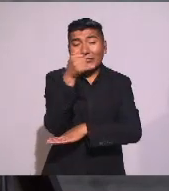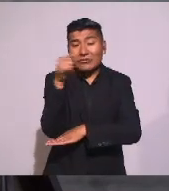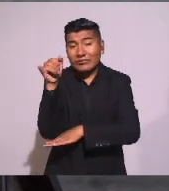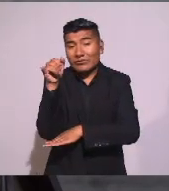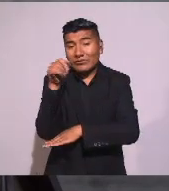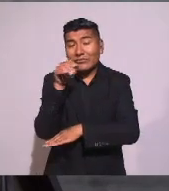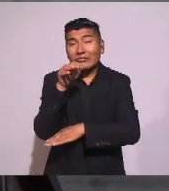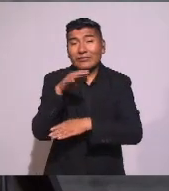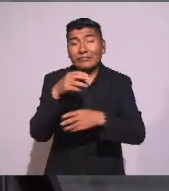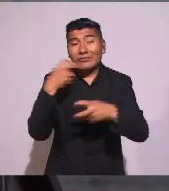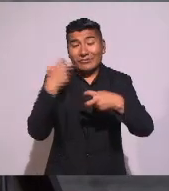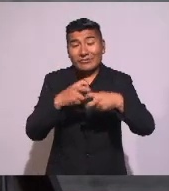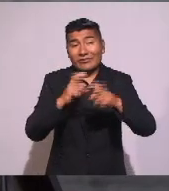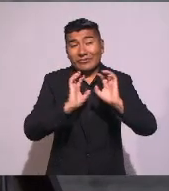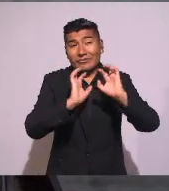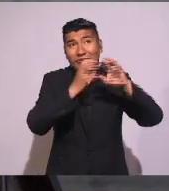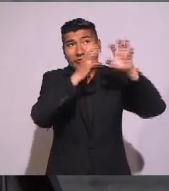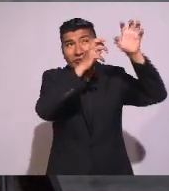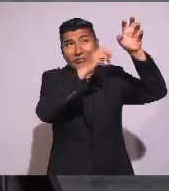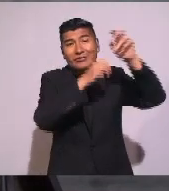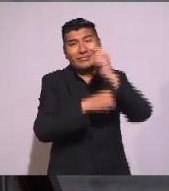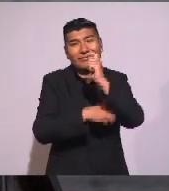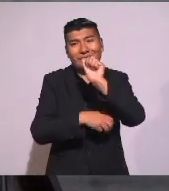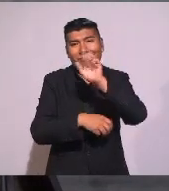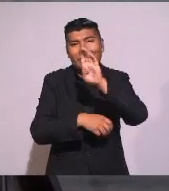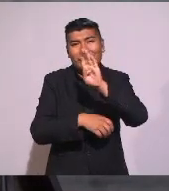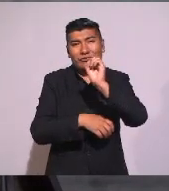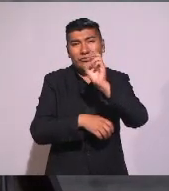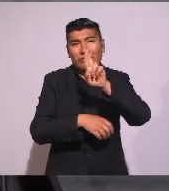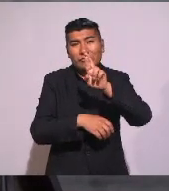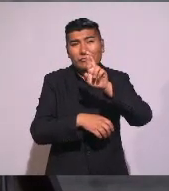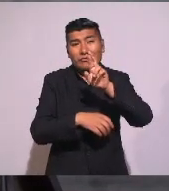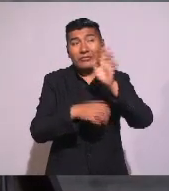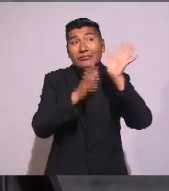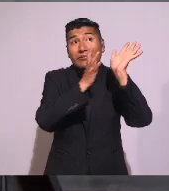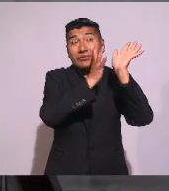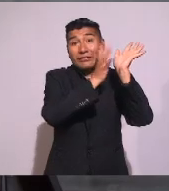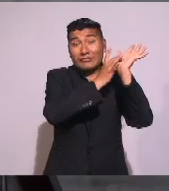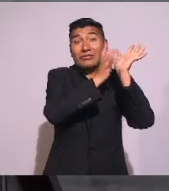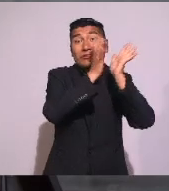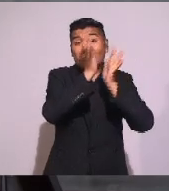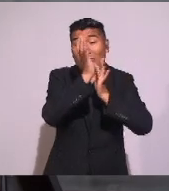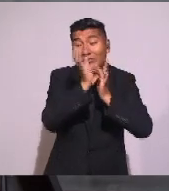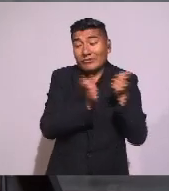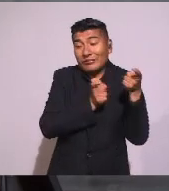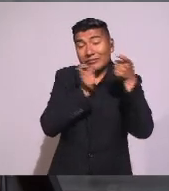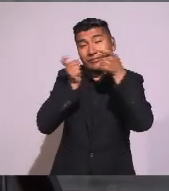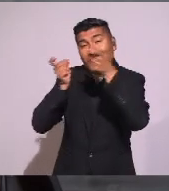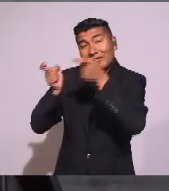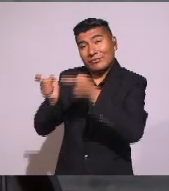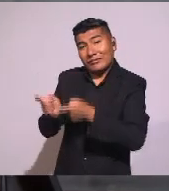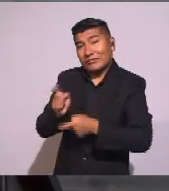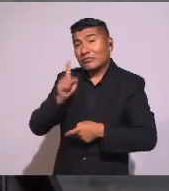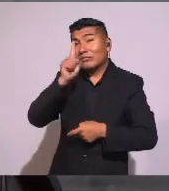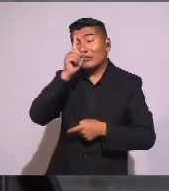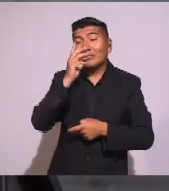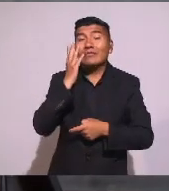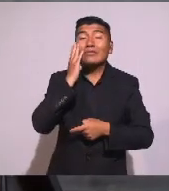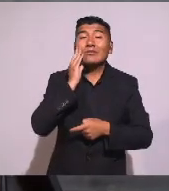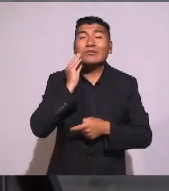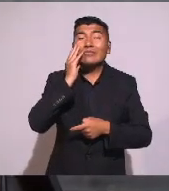siguiente subiendo al monte tabor jesús regala a los discípulos una experiencia